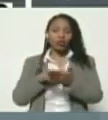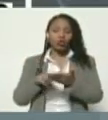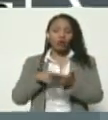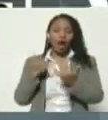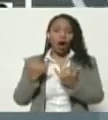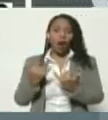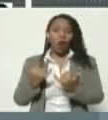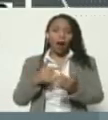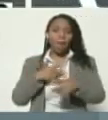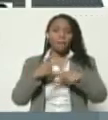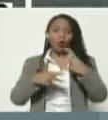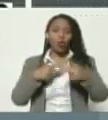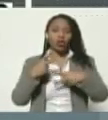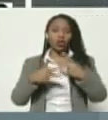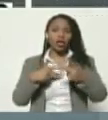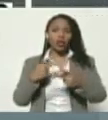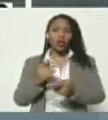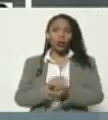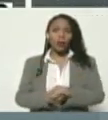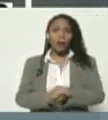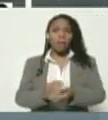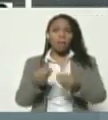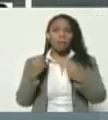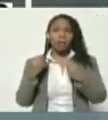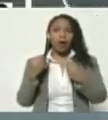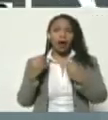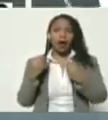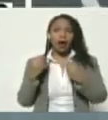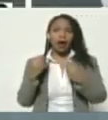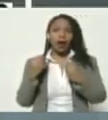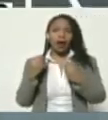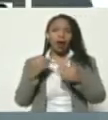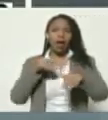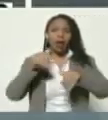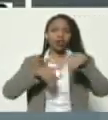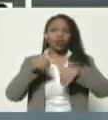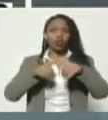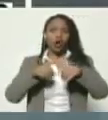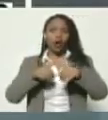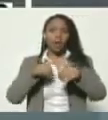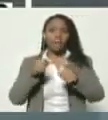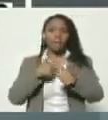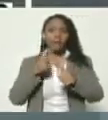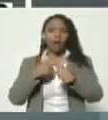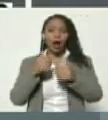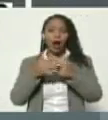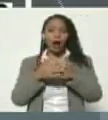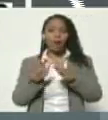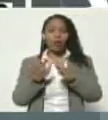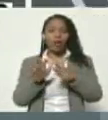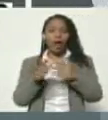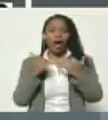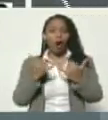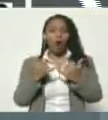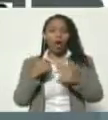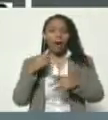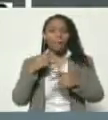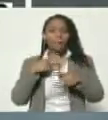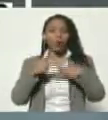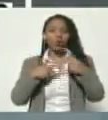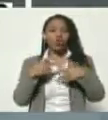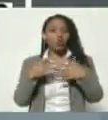en el proceso para las elecciones primarias abiertas, ahora en el proceso